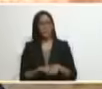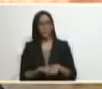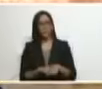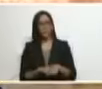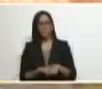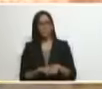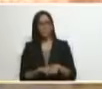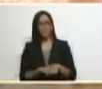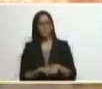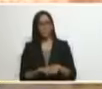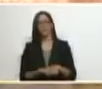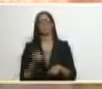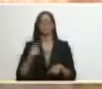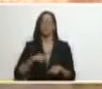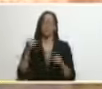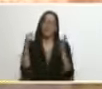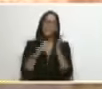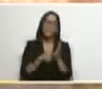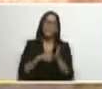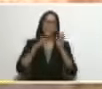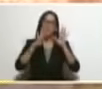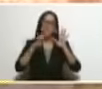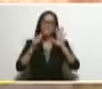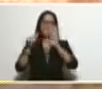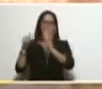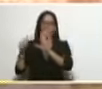lo caracterizamos de